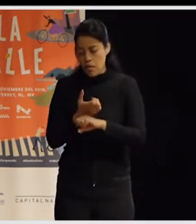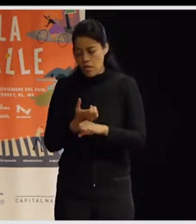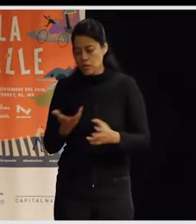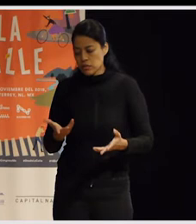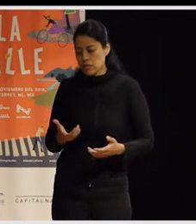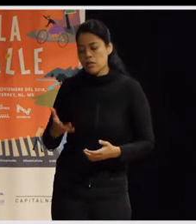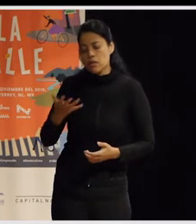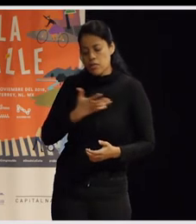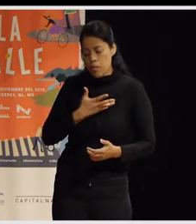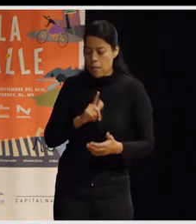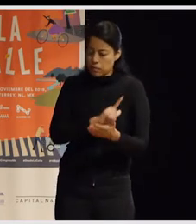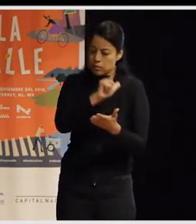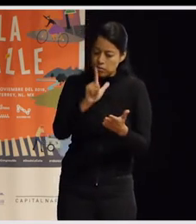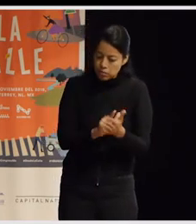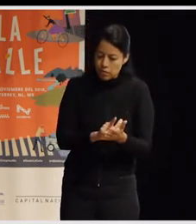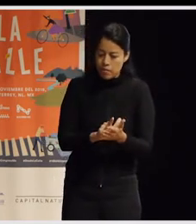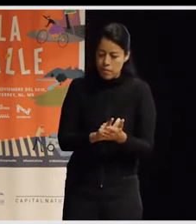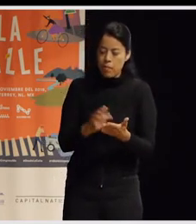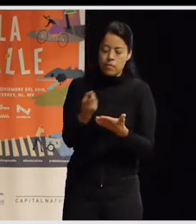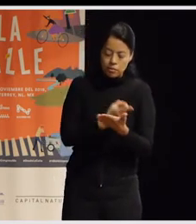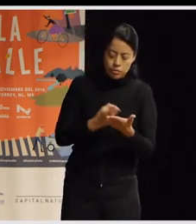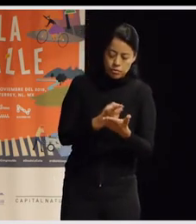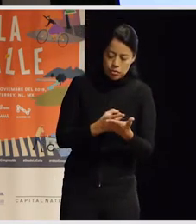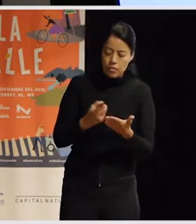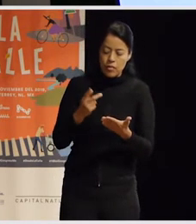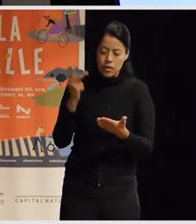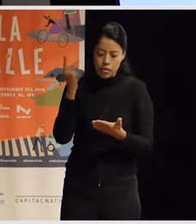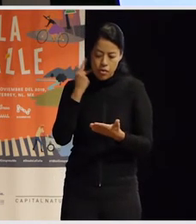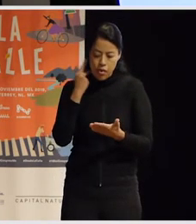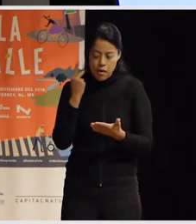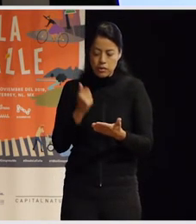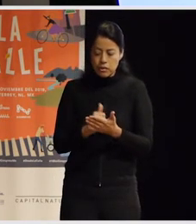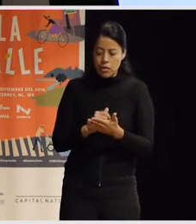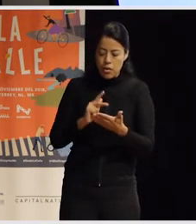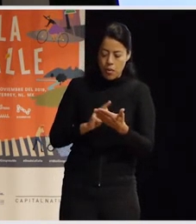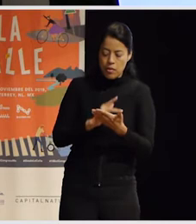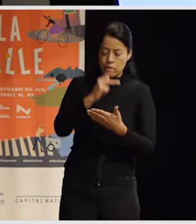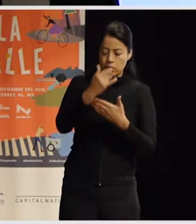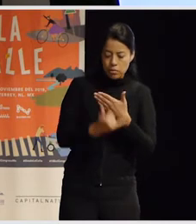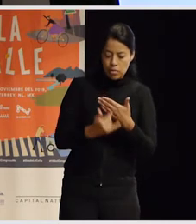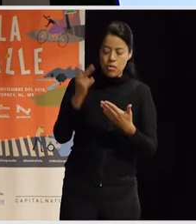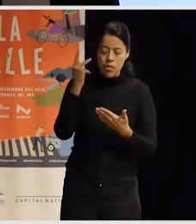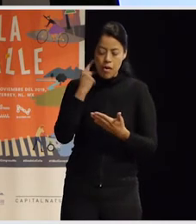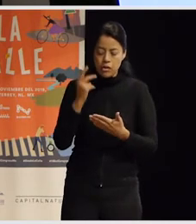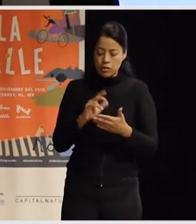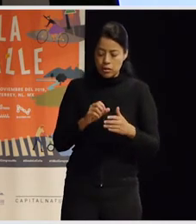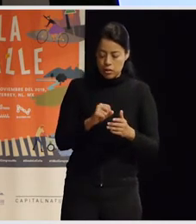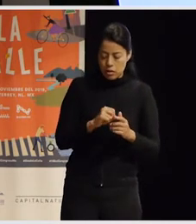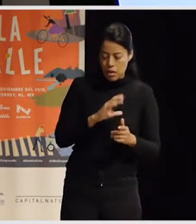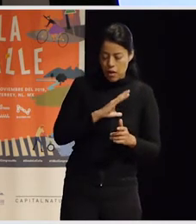tenía que ver un marco legal lo que también diseñamos fue una política pública porque si tú implementas un sistema de bicicletas